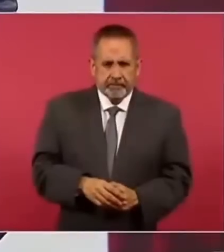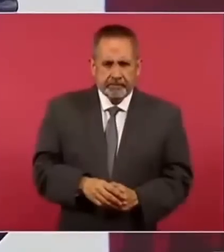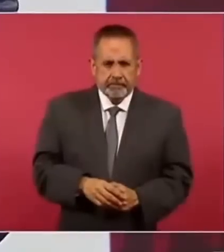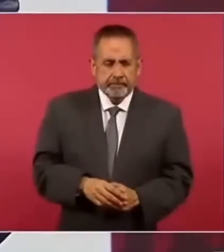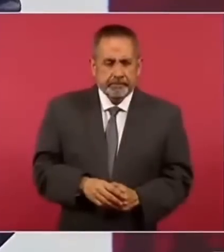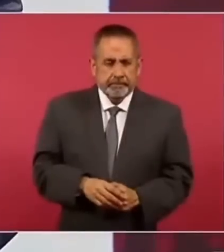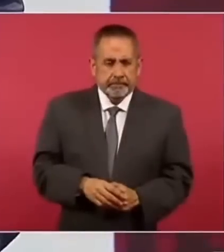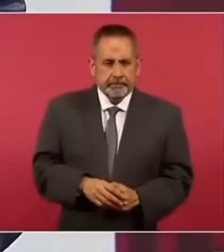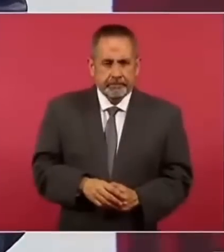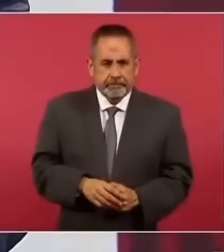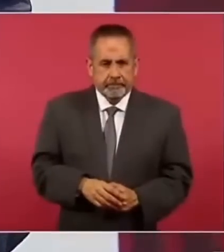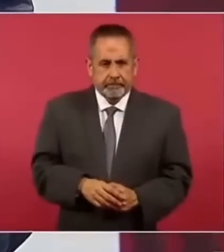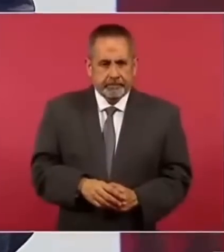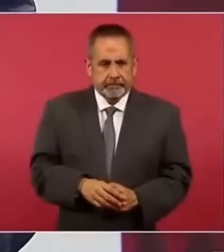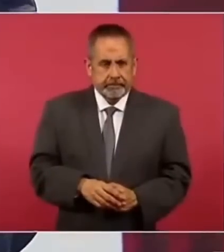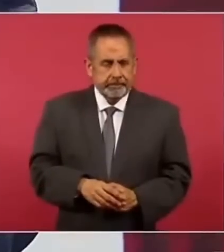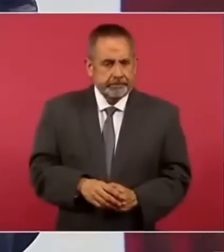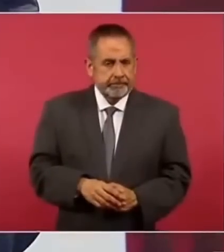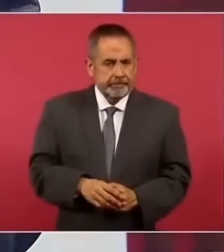Y